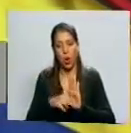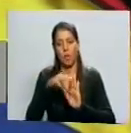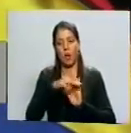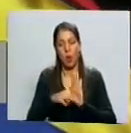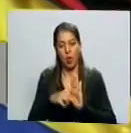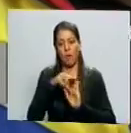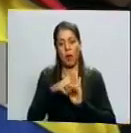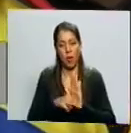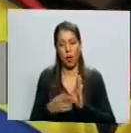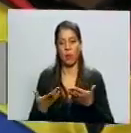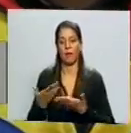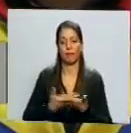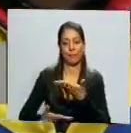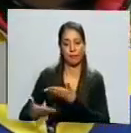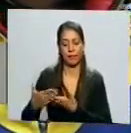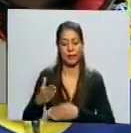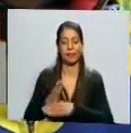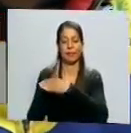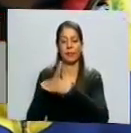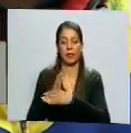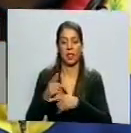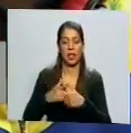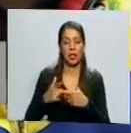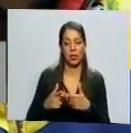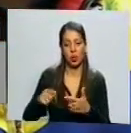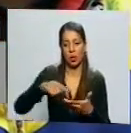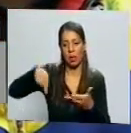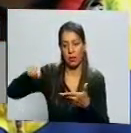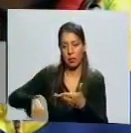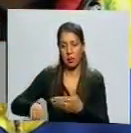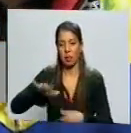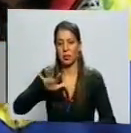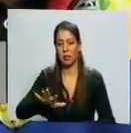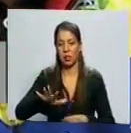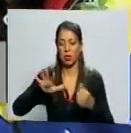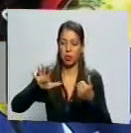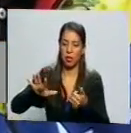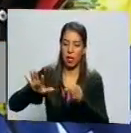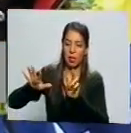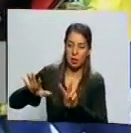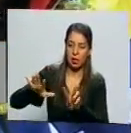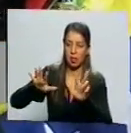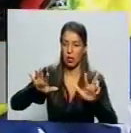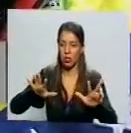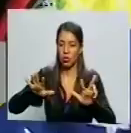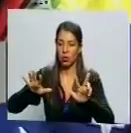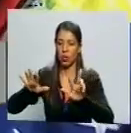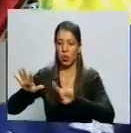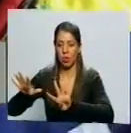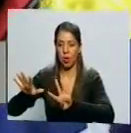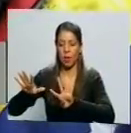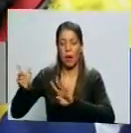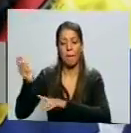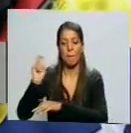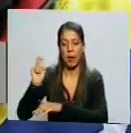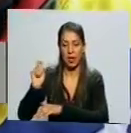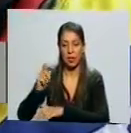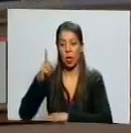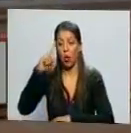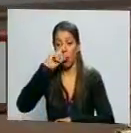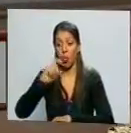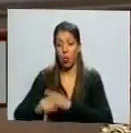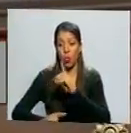licitaciones. Resulta que los procesos de licitación tardan 5, 6, 7, 8, 9 meses y hasta un